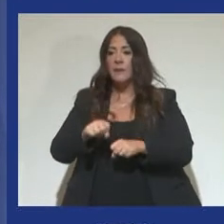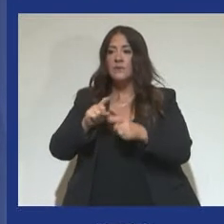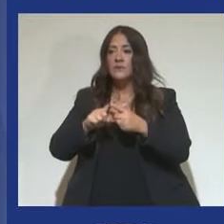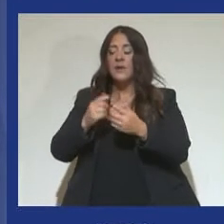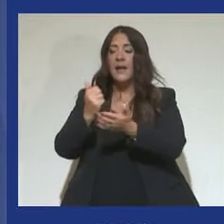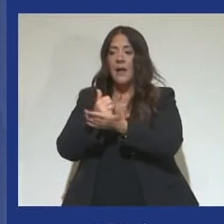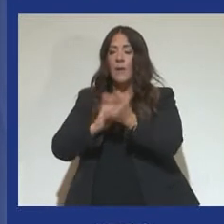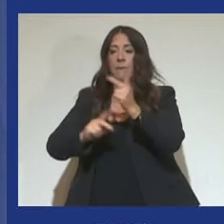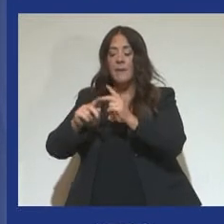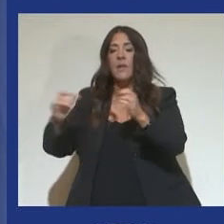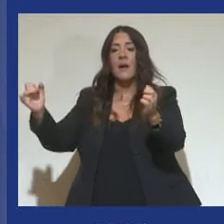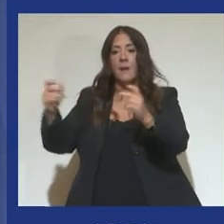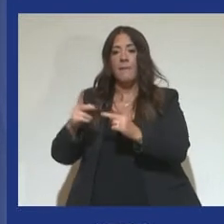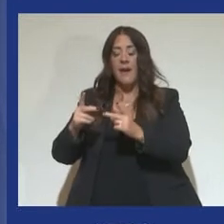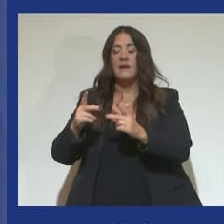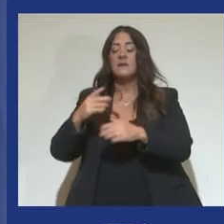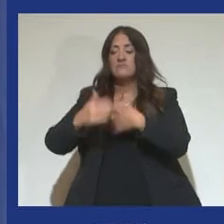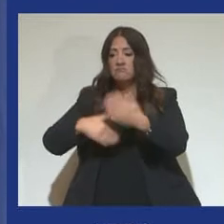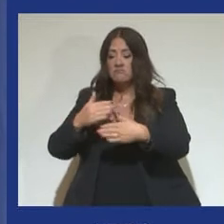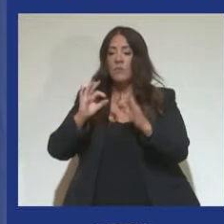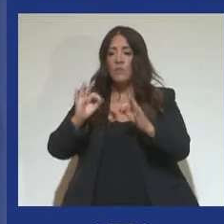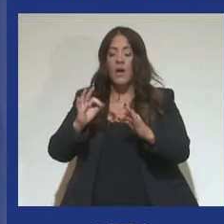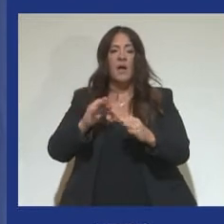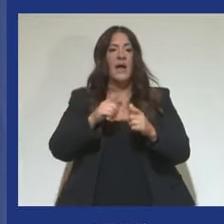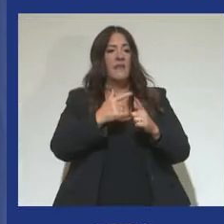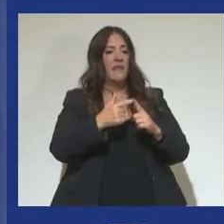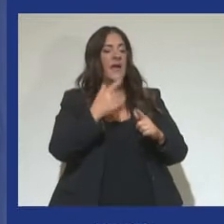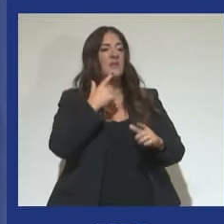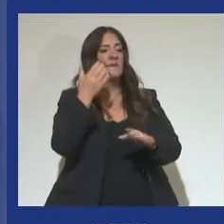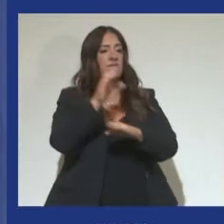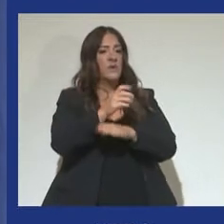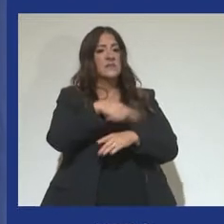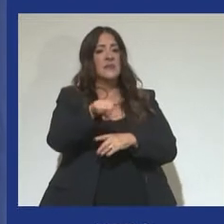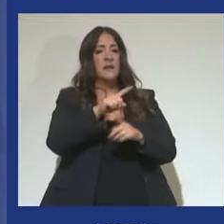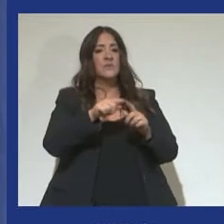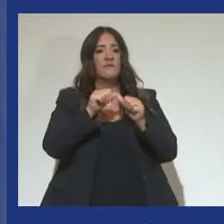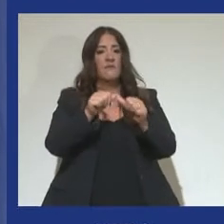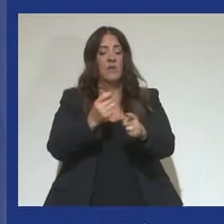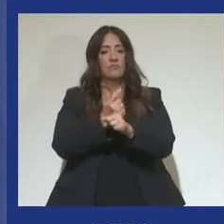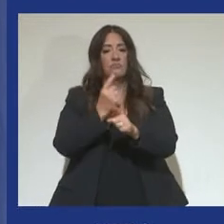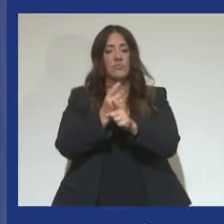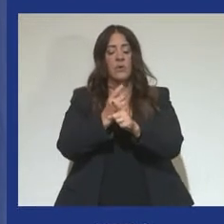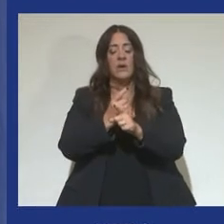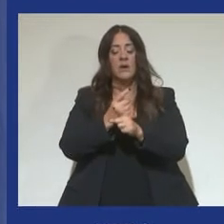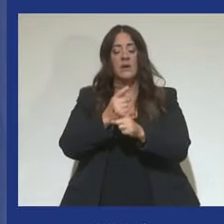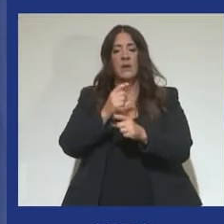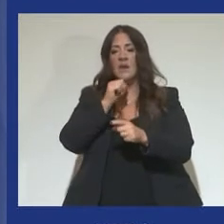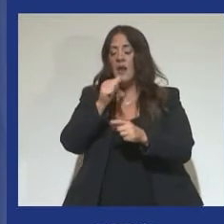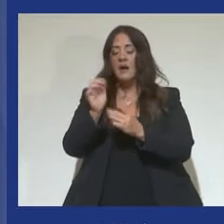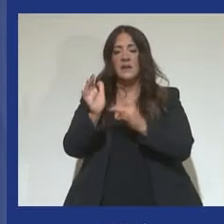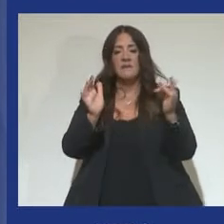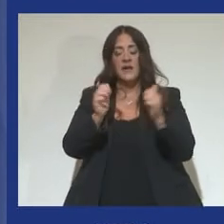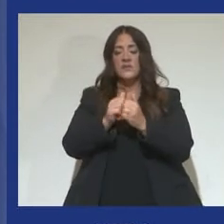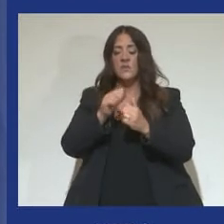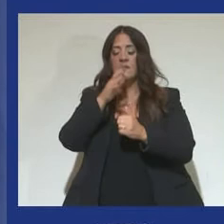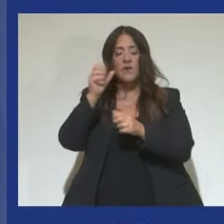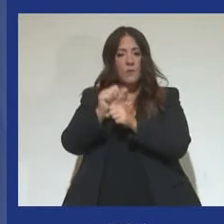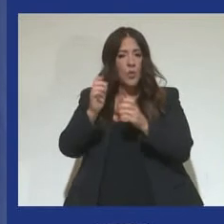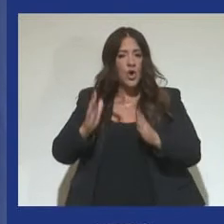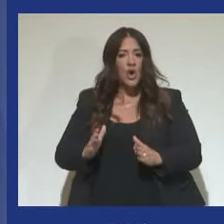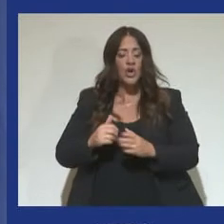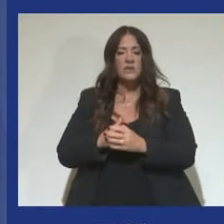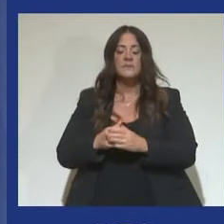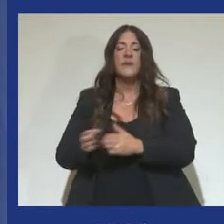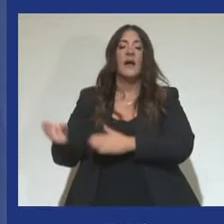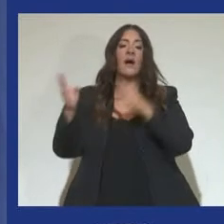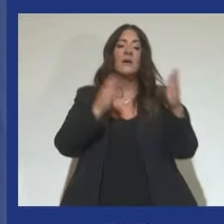una forma de reforzar nuestras leyes y hay entonces más apoyo para trabajadores agrícolas que